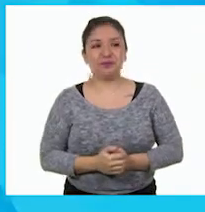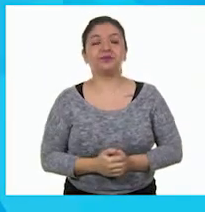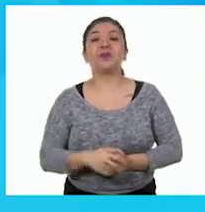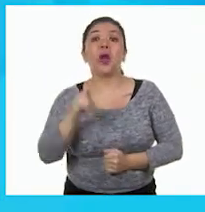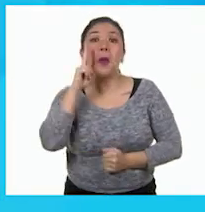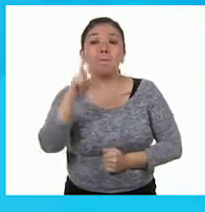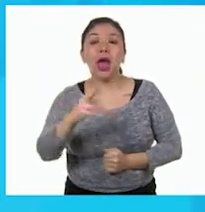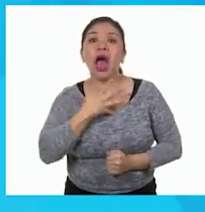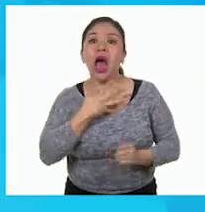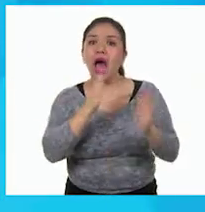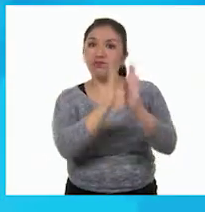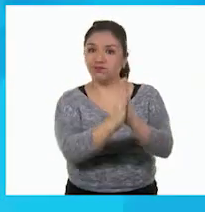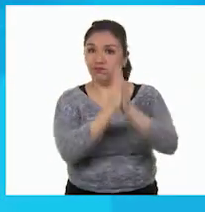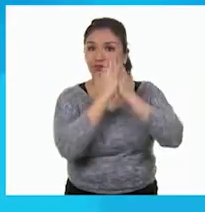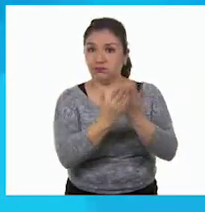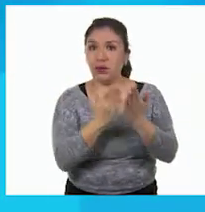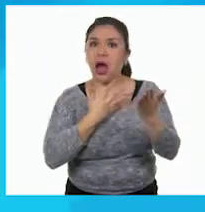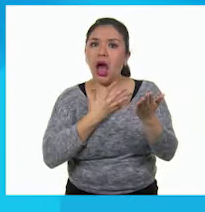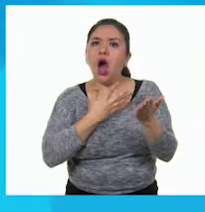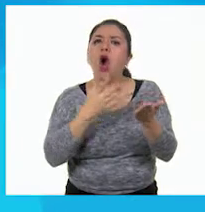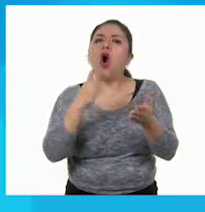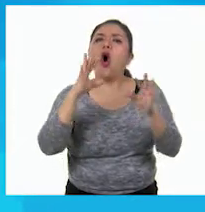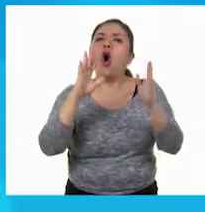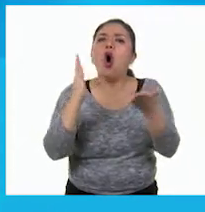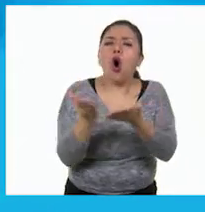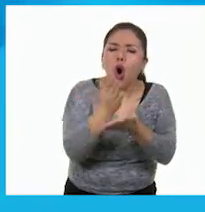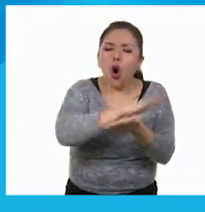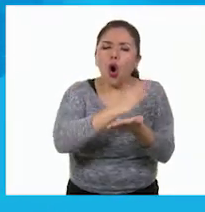portada y hojas y empieza con li.